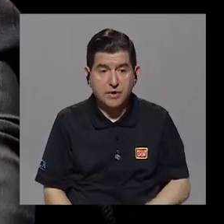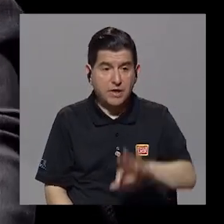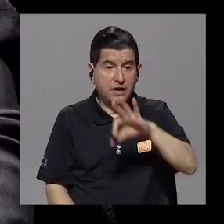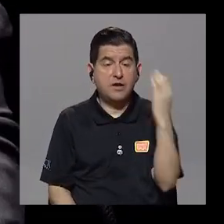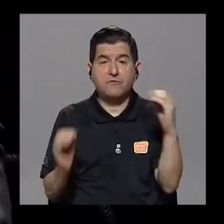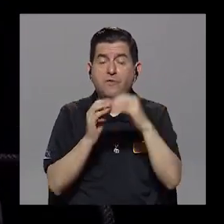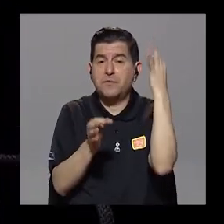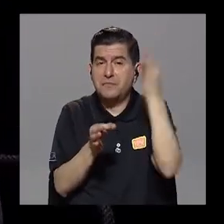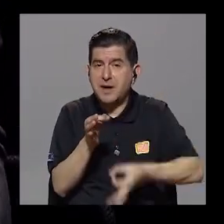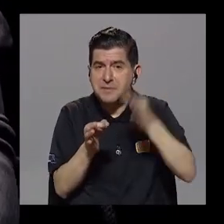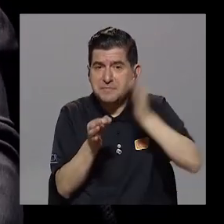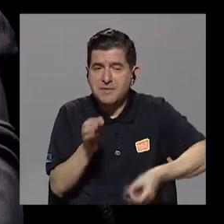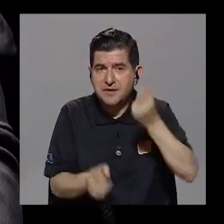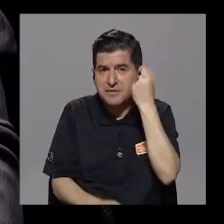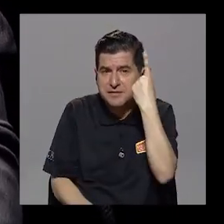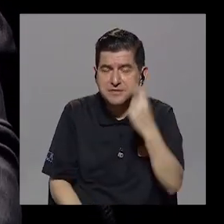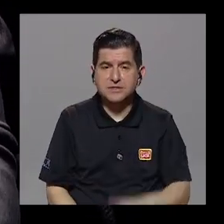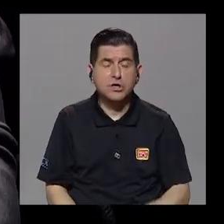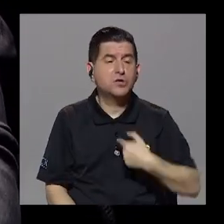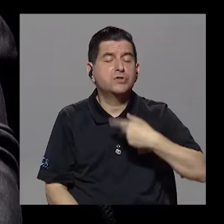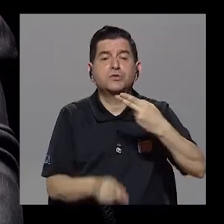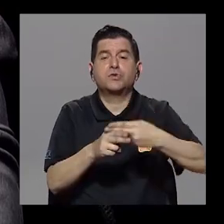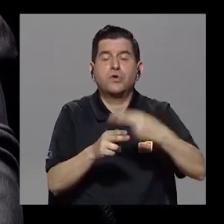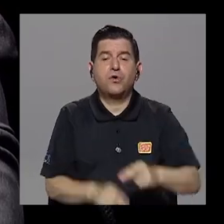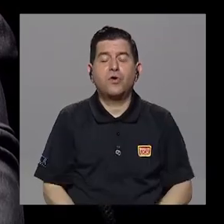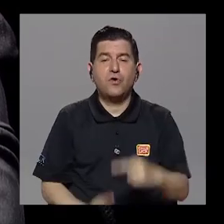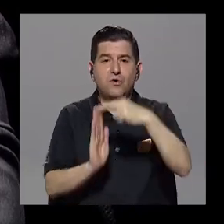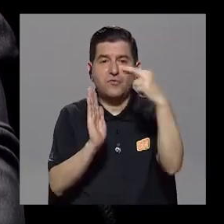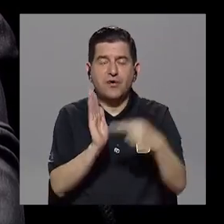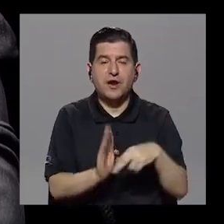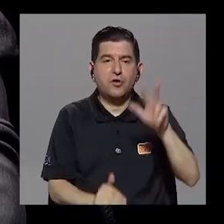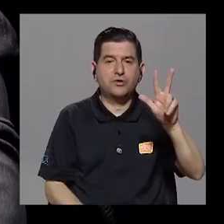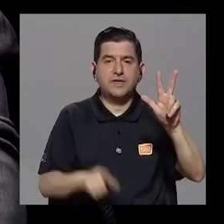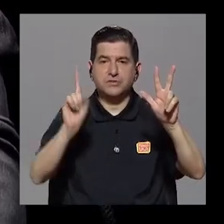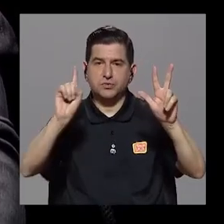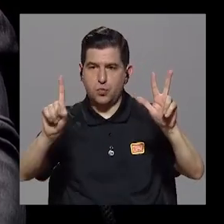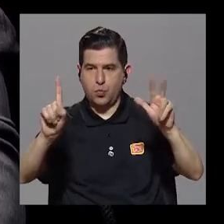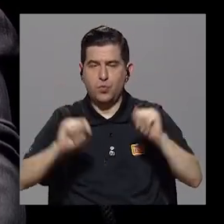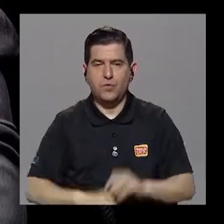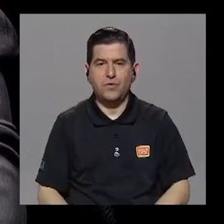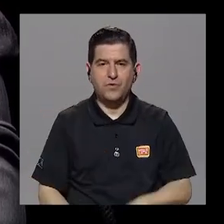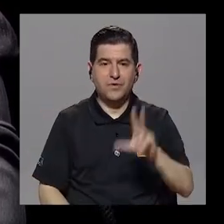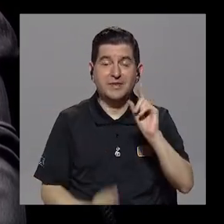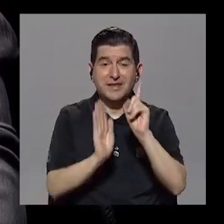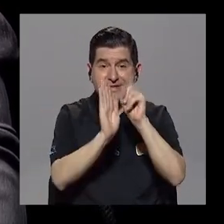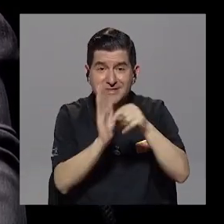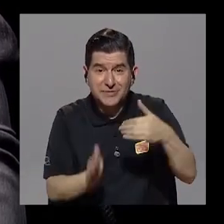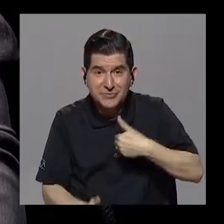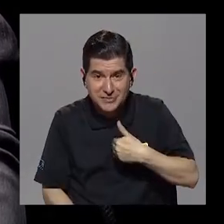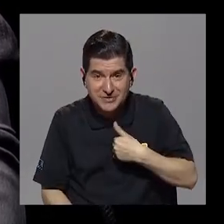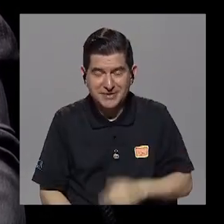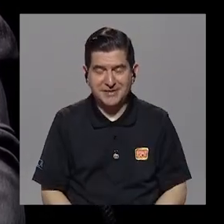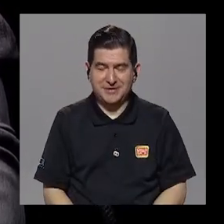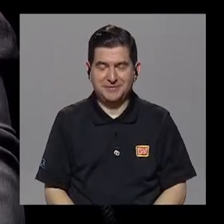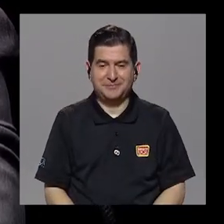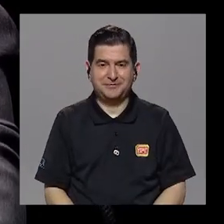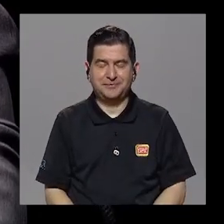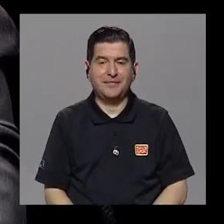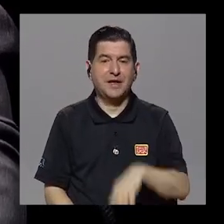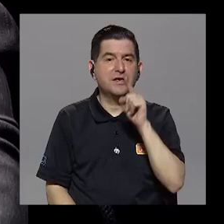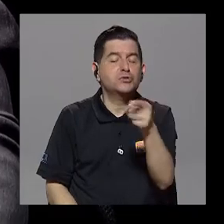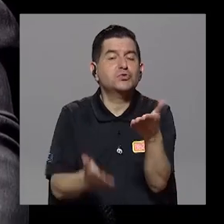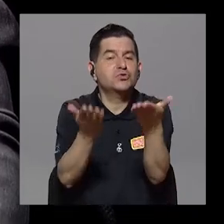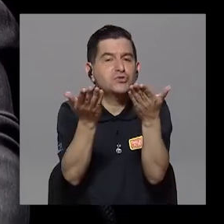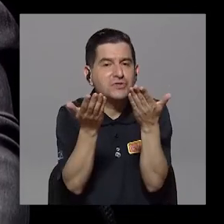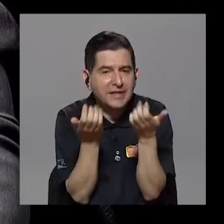la forma más simple de entenderlo es con lo que yo llamo la regla 3 a 1. Me quedan 30 segundos. 3 a 1.